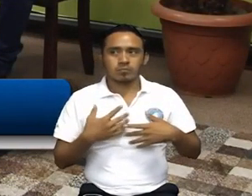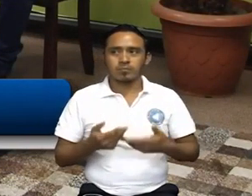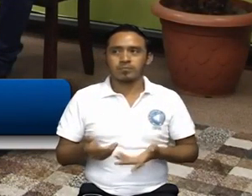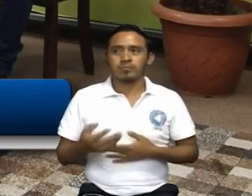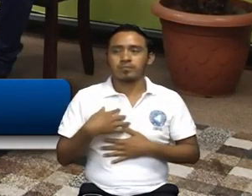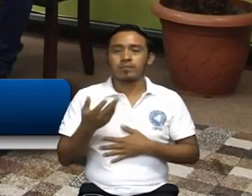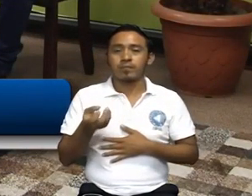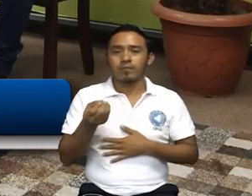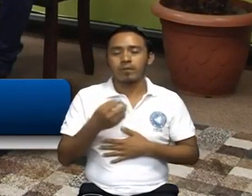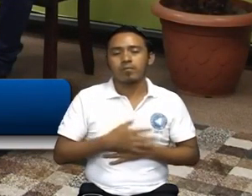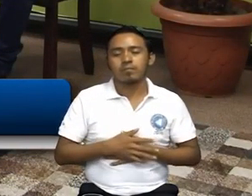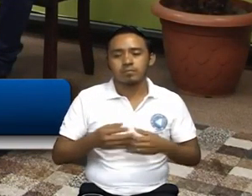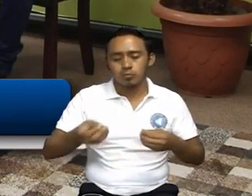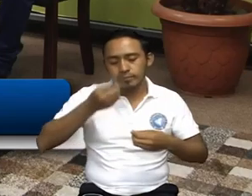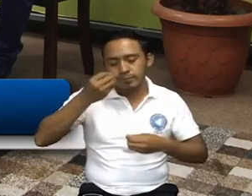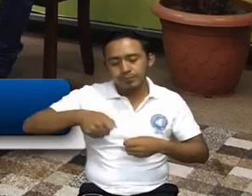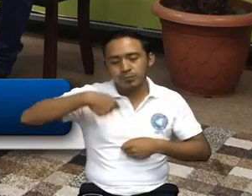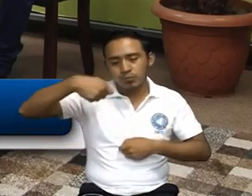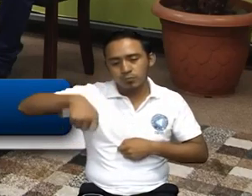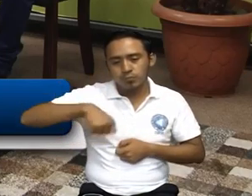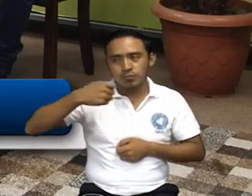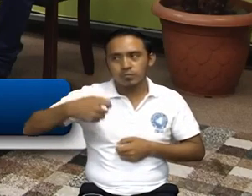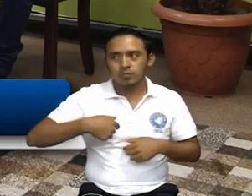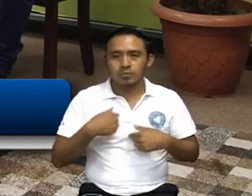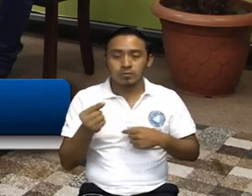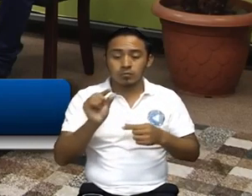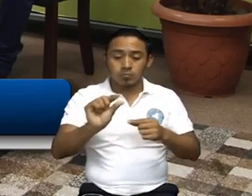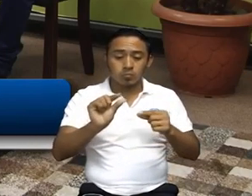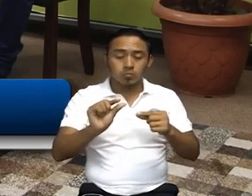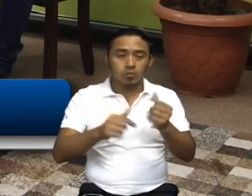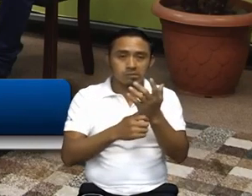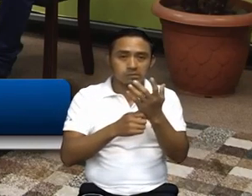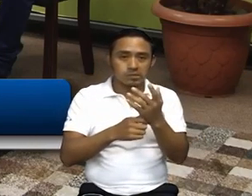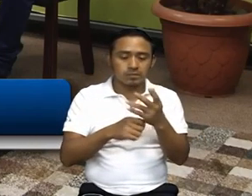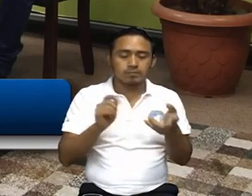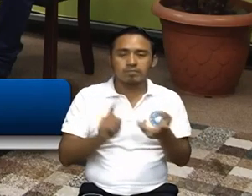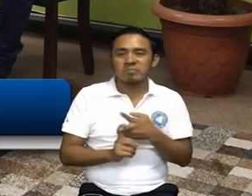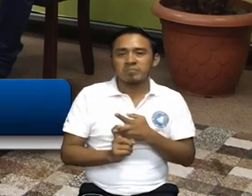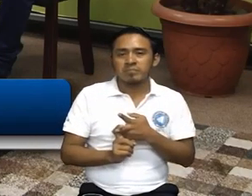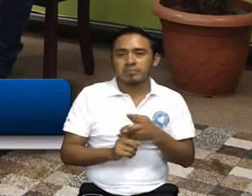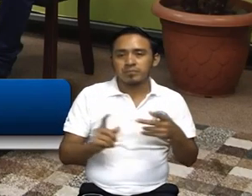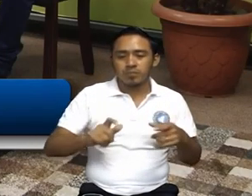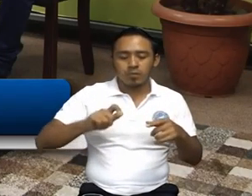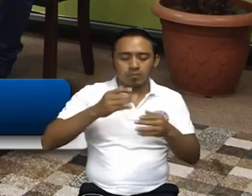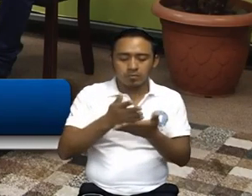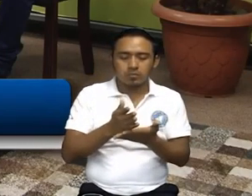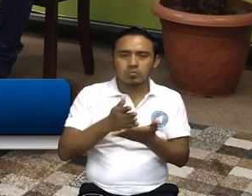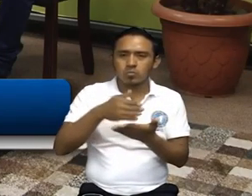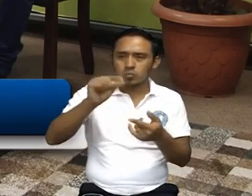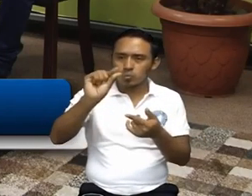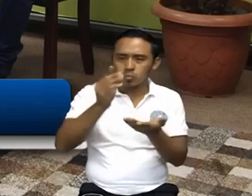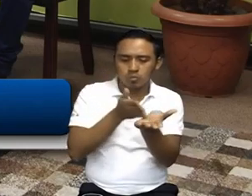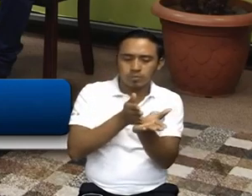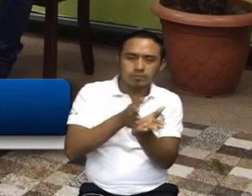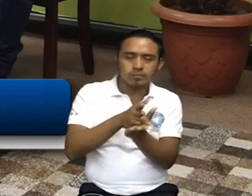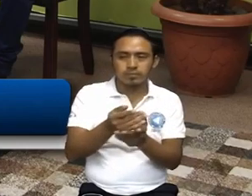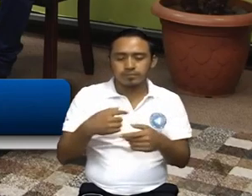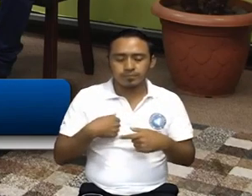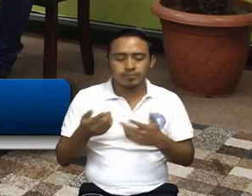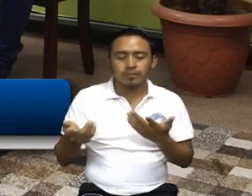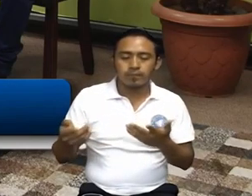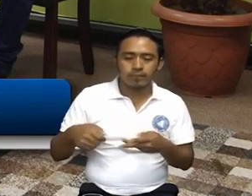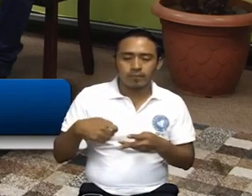se va. Si lo asusta, está comiendo y tal vez está un trozo de carne o un plátano y entonces lo asusta.